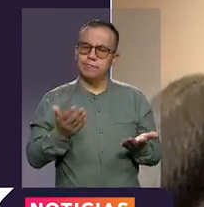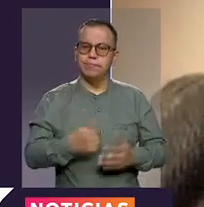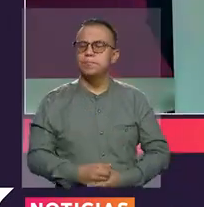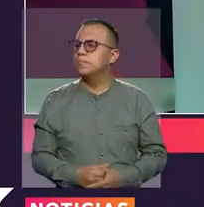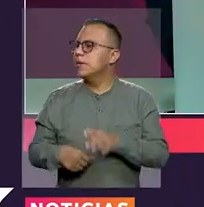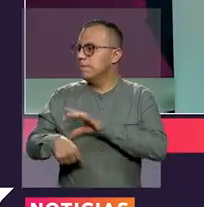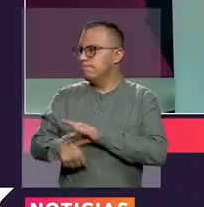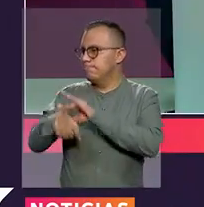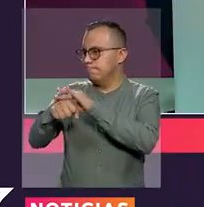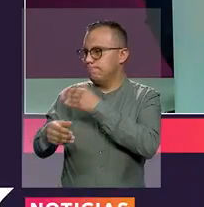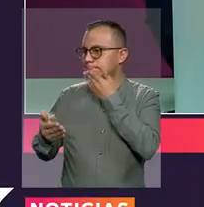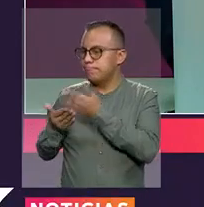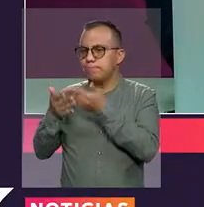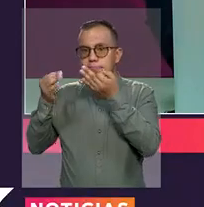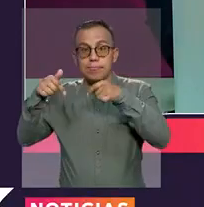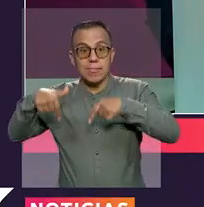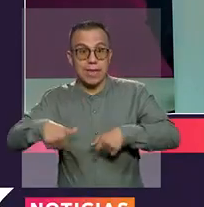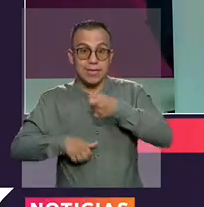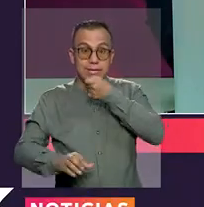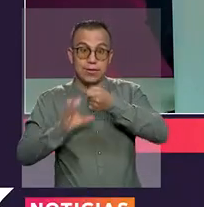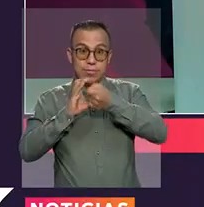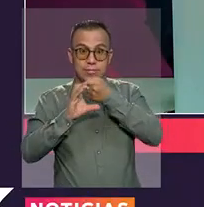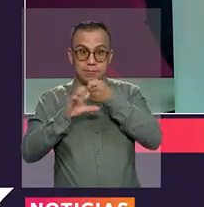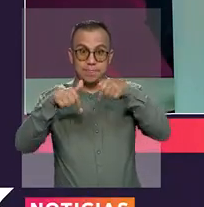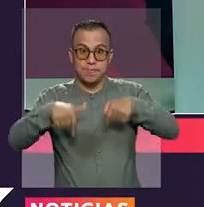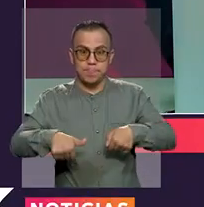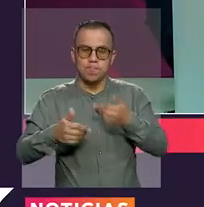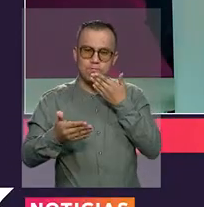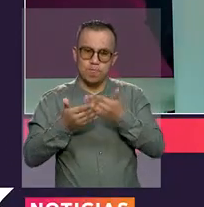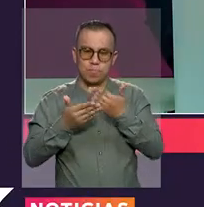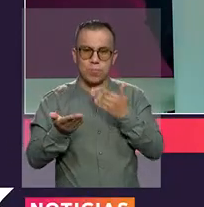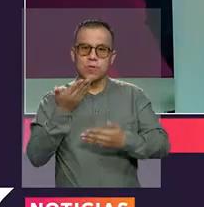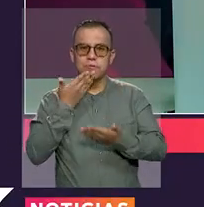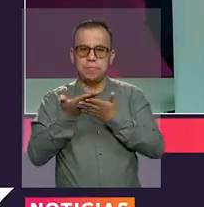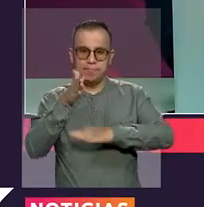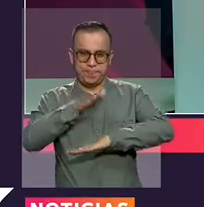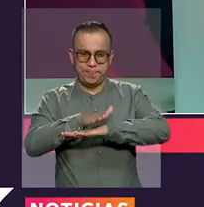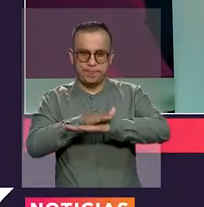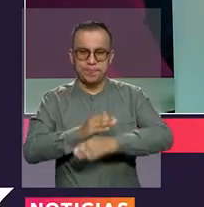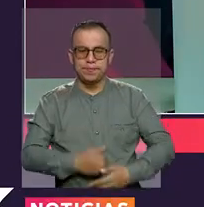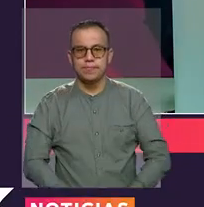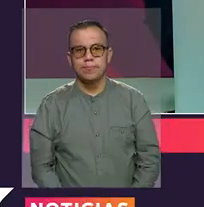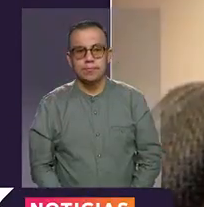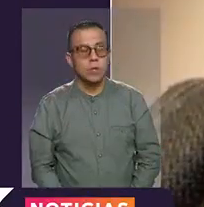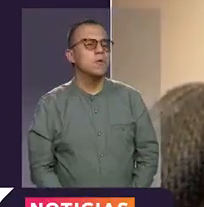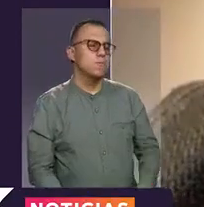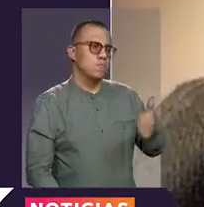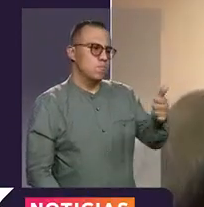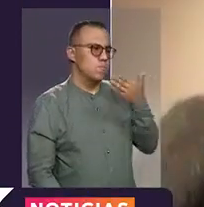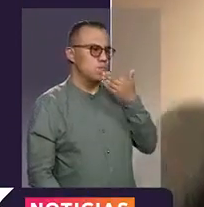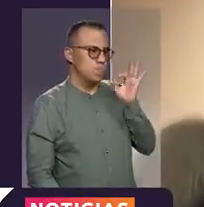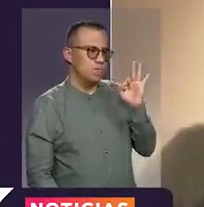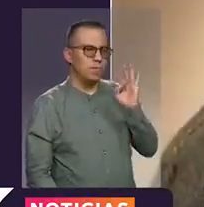Doctor Angulo, muchas gracias por estar con nosotros aquí en Noticias Capital y una feliz tarde. Bueno, que esté muy bien.